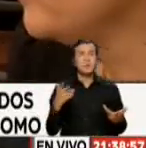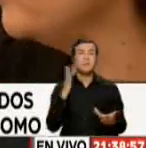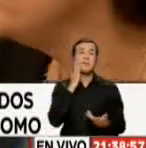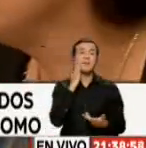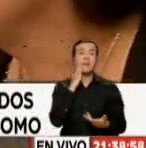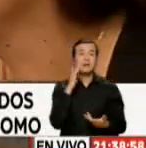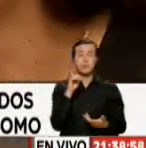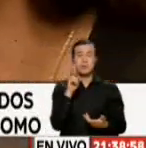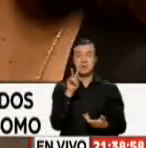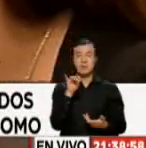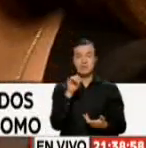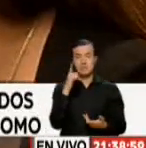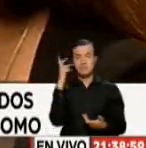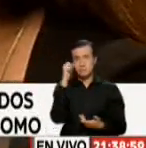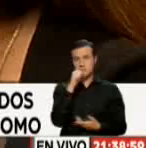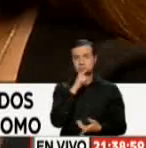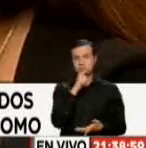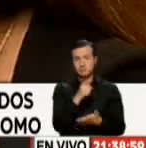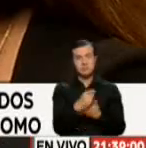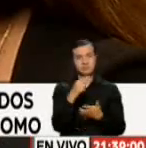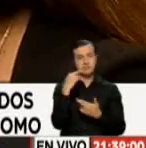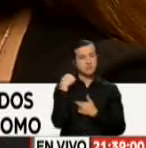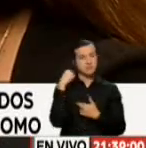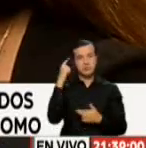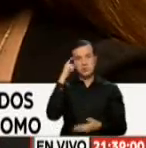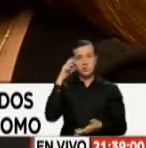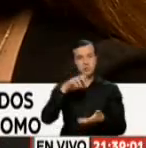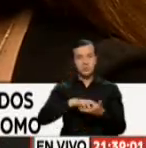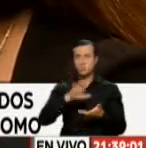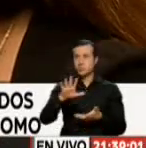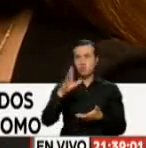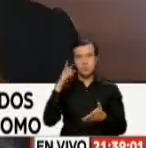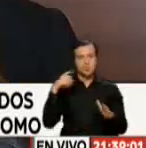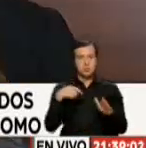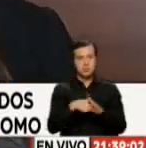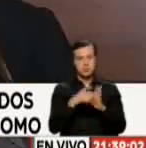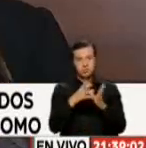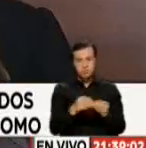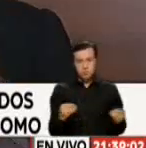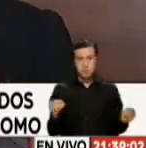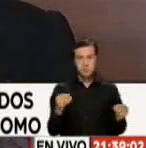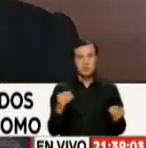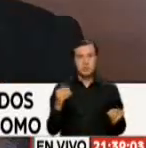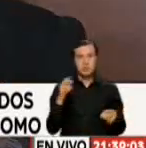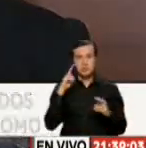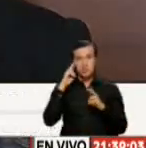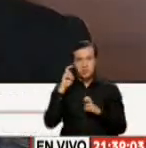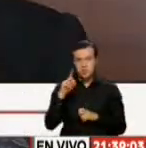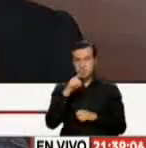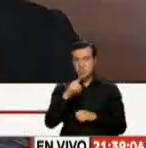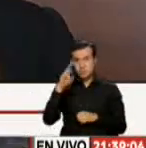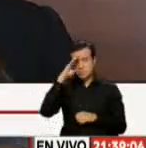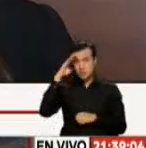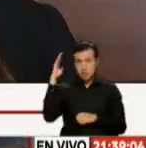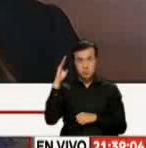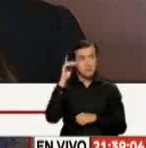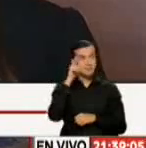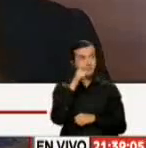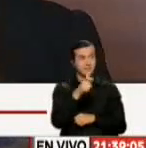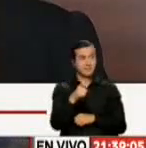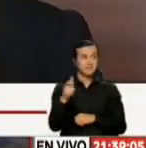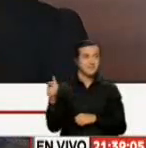Romo, esta decisión ratifica la responsabilidad del Estado en su desaparición. No solamente deben ser investigados los policías